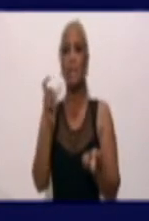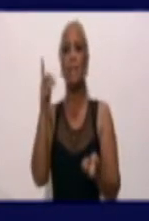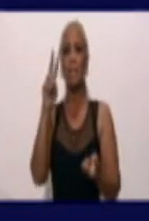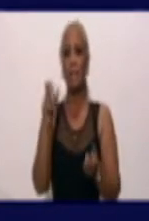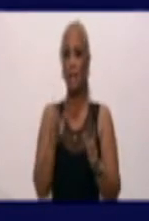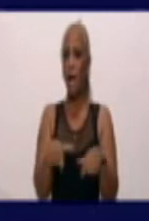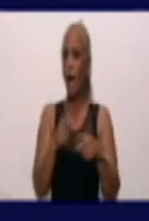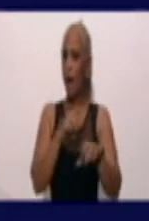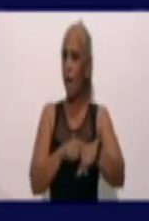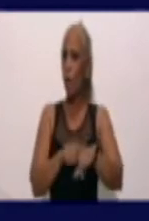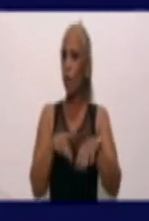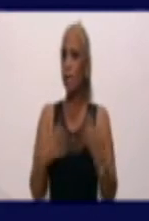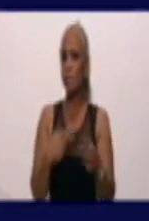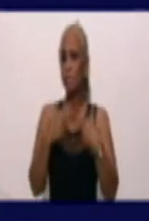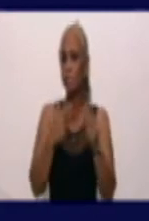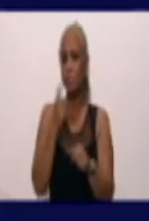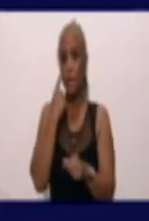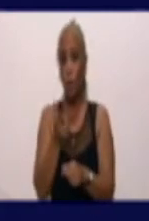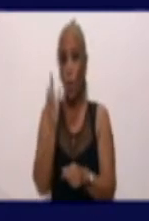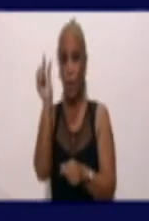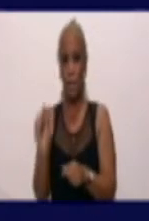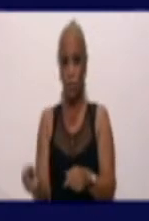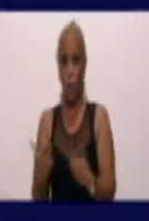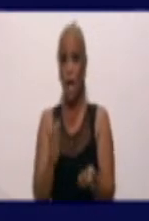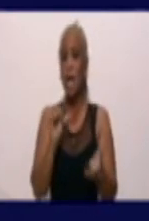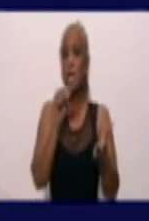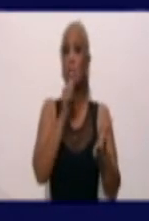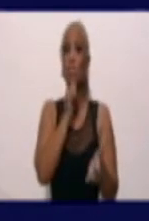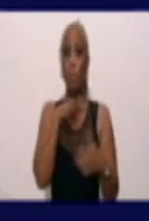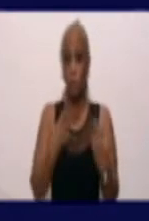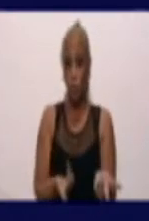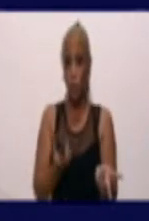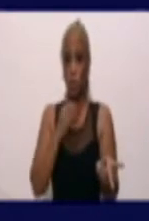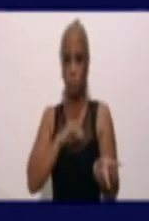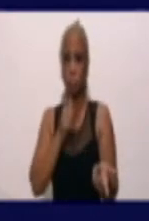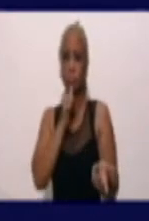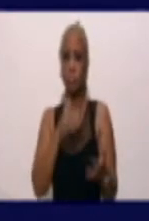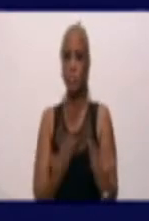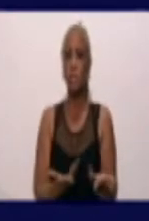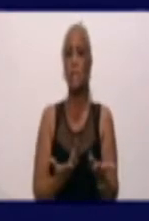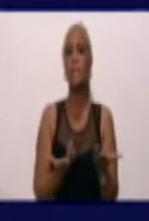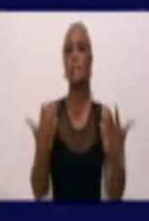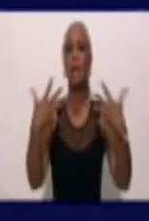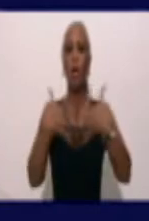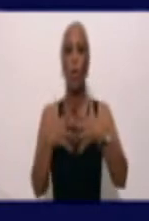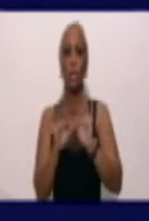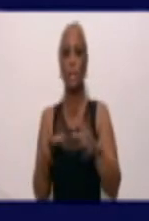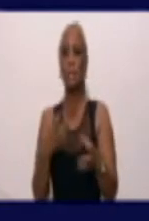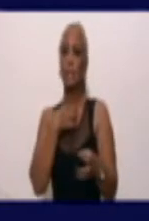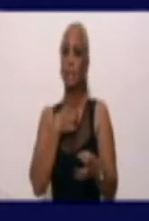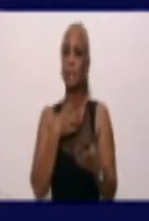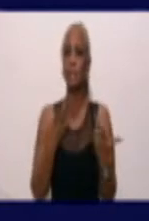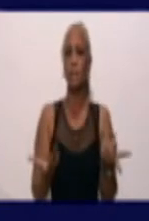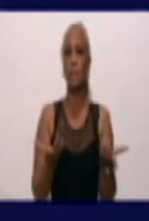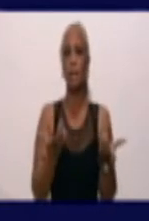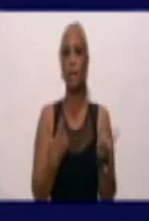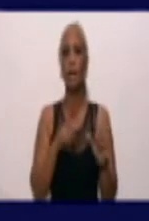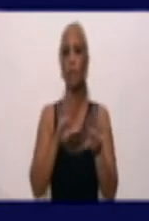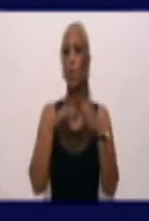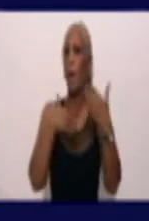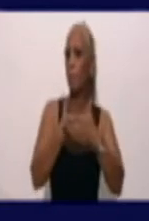hora de clasificar un paciente como sospechoso y como tal ya teniendo en cuenta la concordancia que tenemos entre test de antígeno